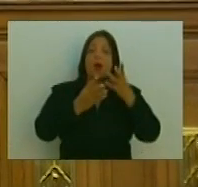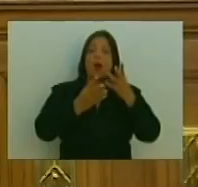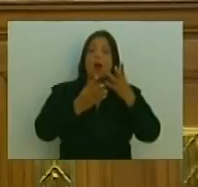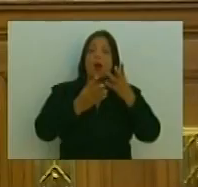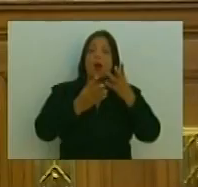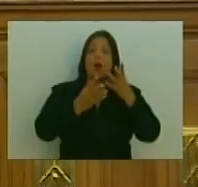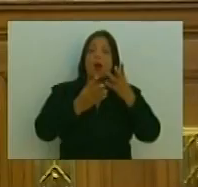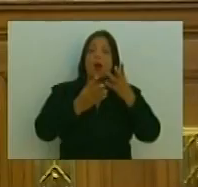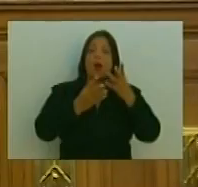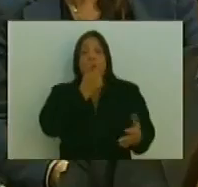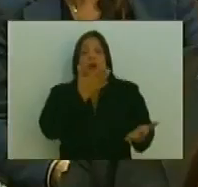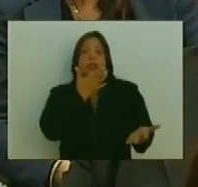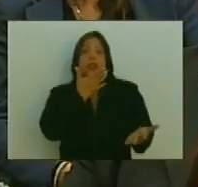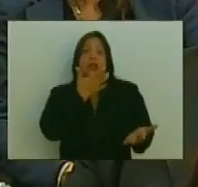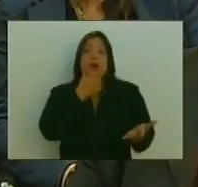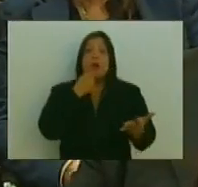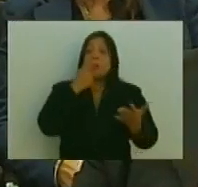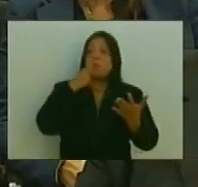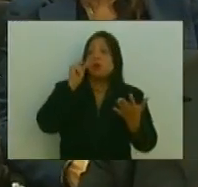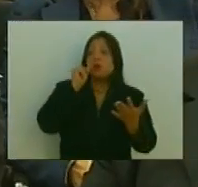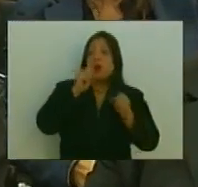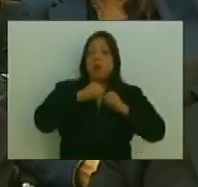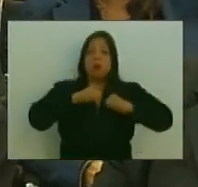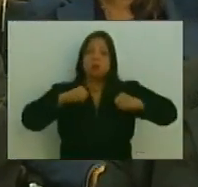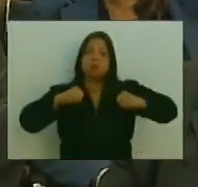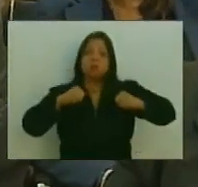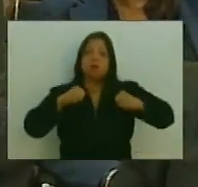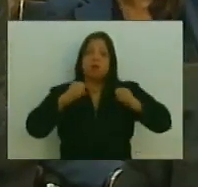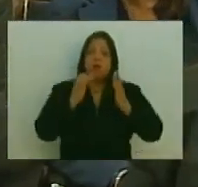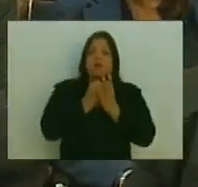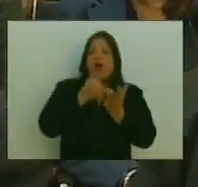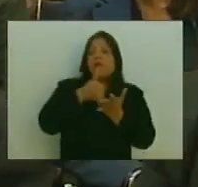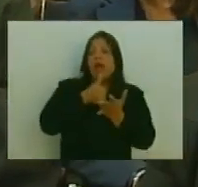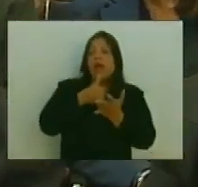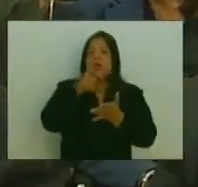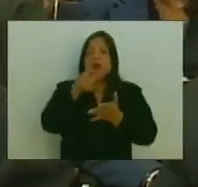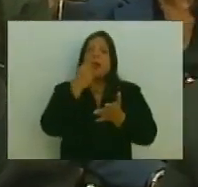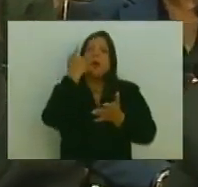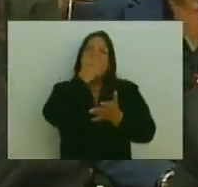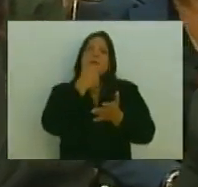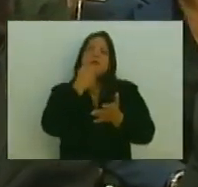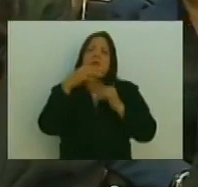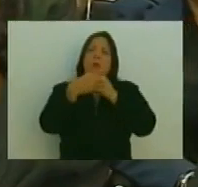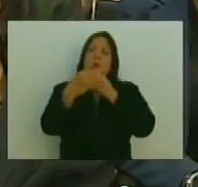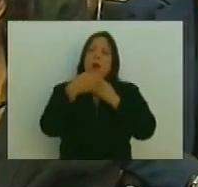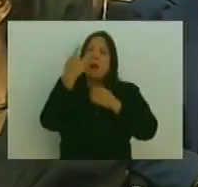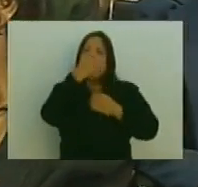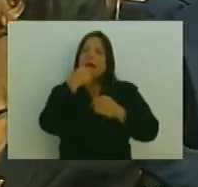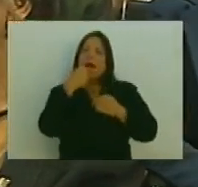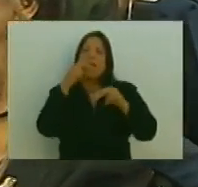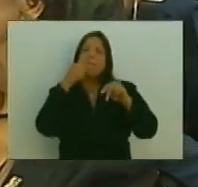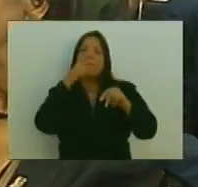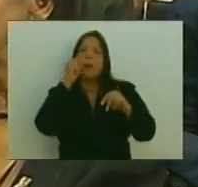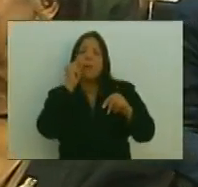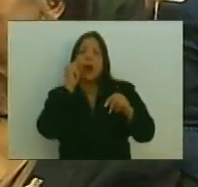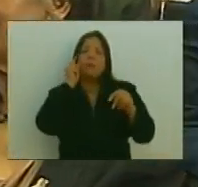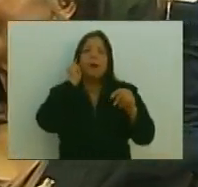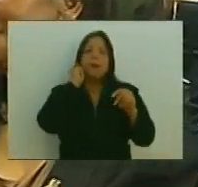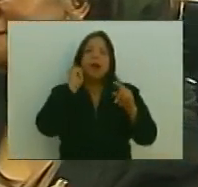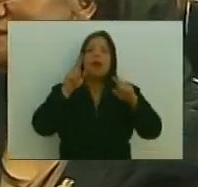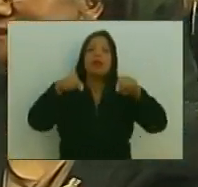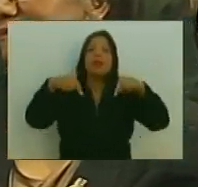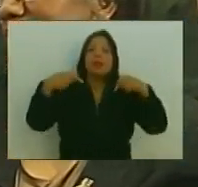saben, bonita, será bonito, será gordita, gordito, se parecerá a su papá, se parecerá a mí. Pero después